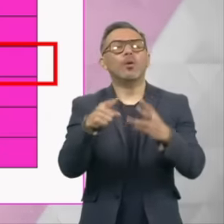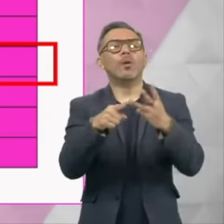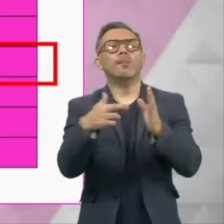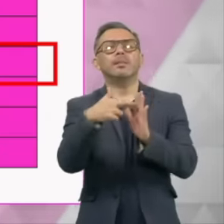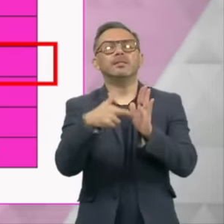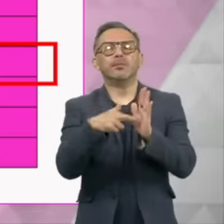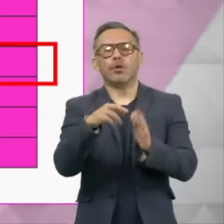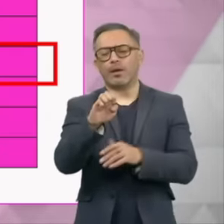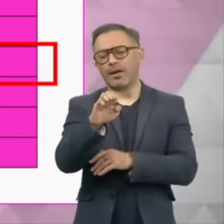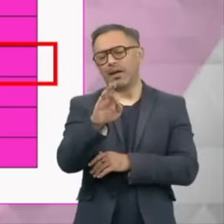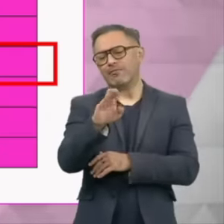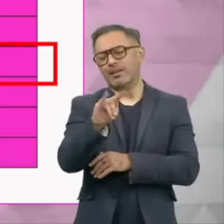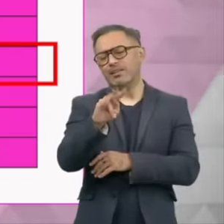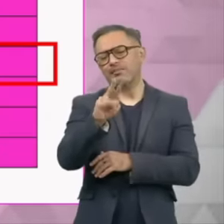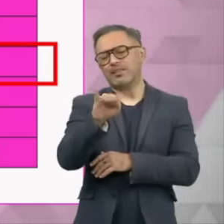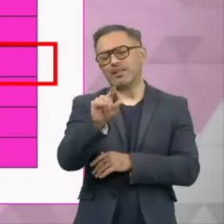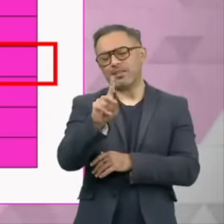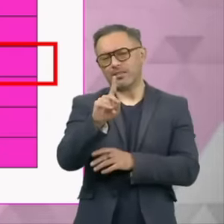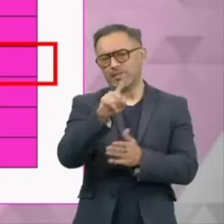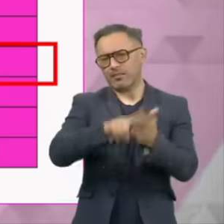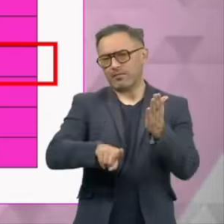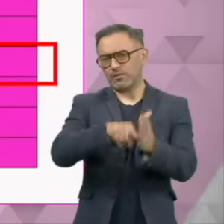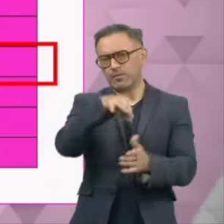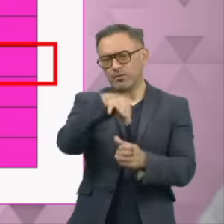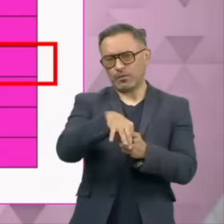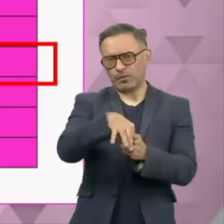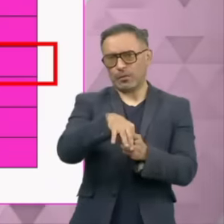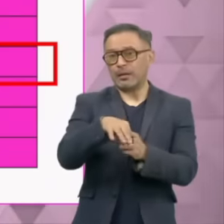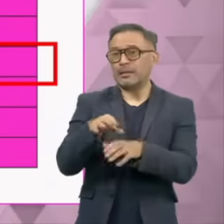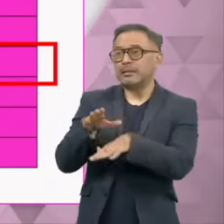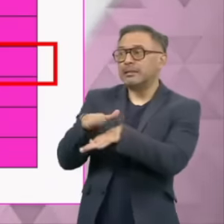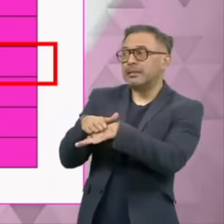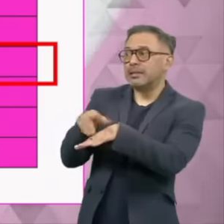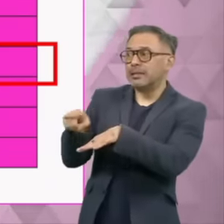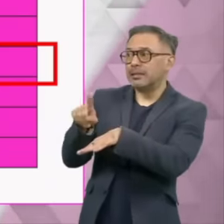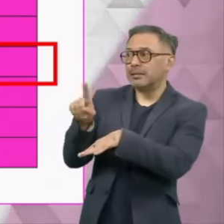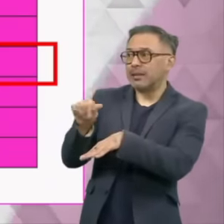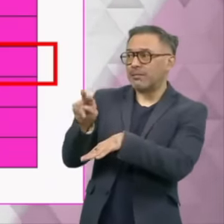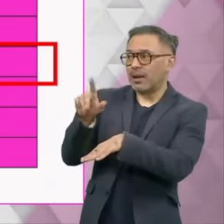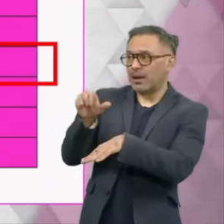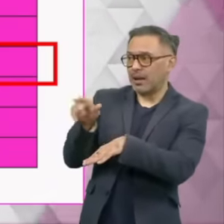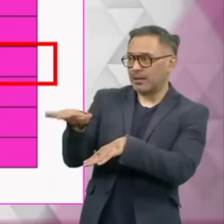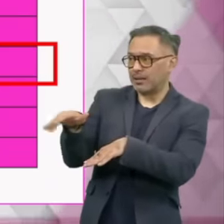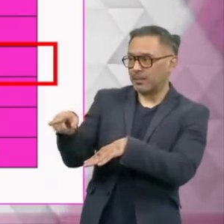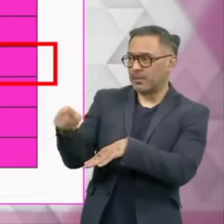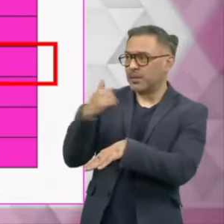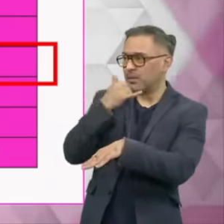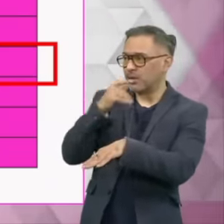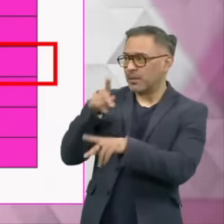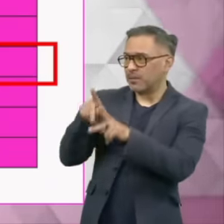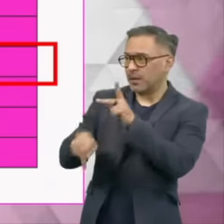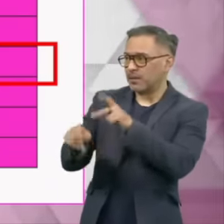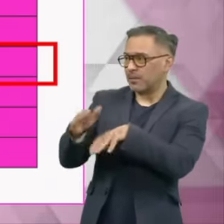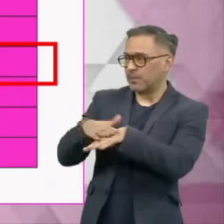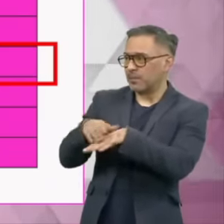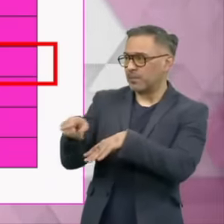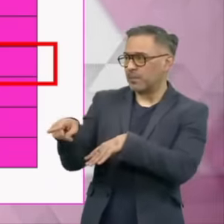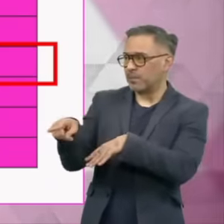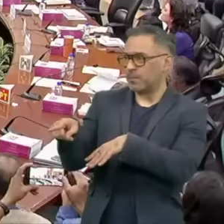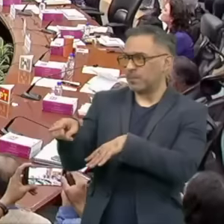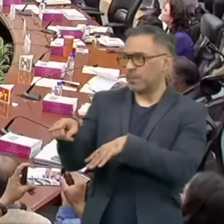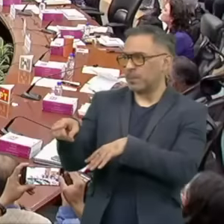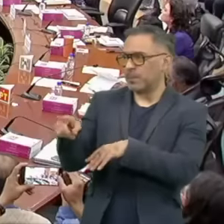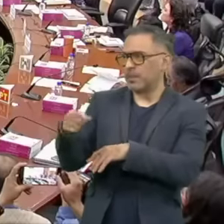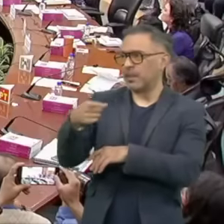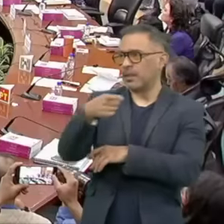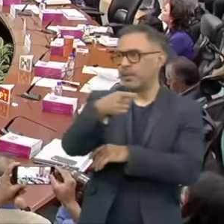del sufragio, que supone que la representación… Le van a hacer una moción. Le quiero hacer una